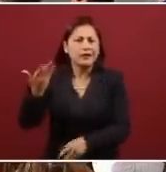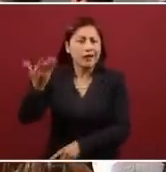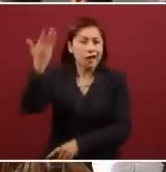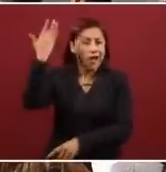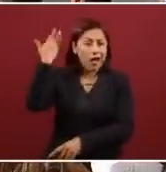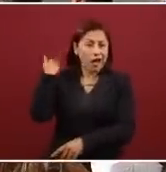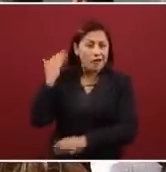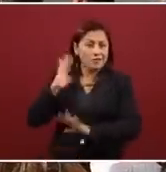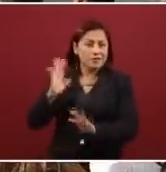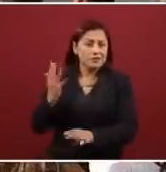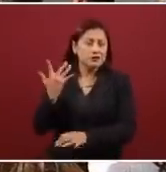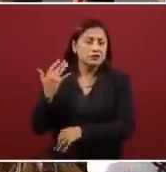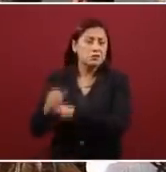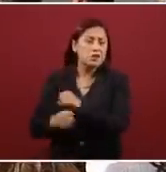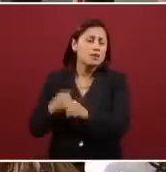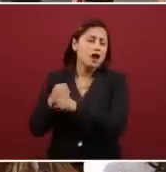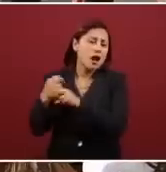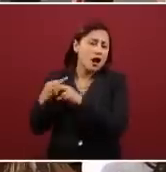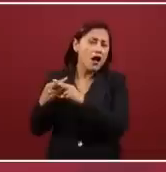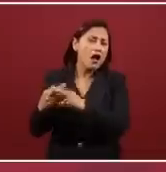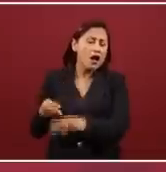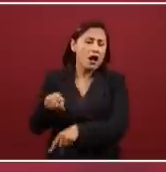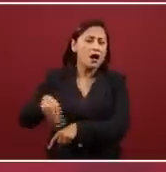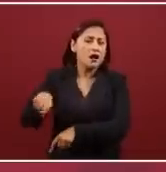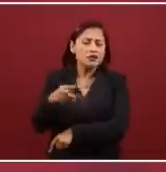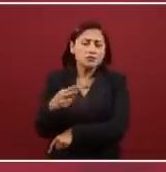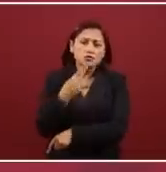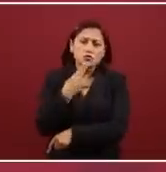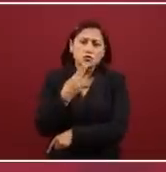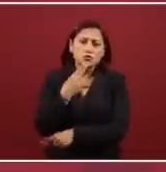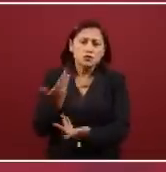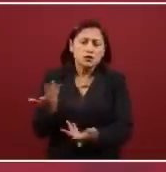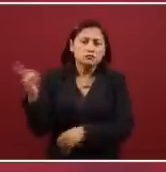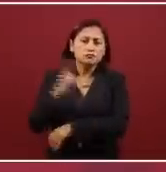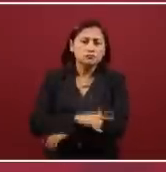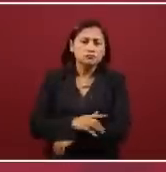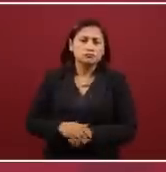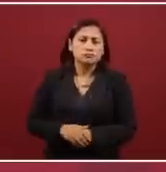Si ya es una zona desde el punto de vista ecológico impactada.